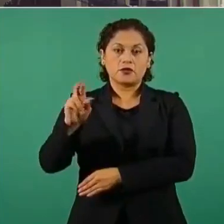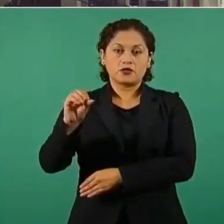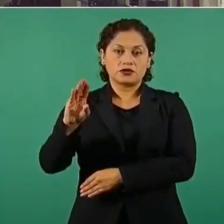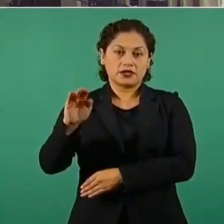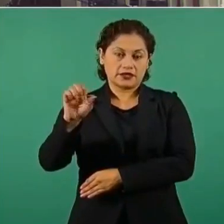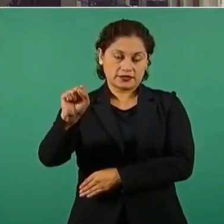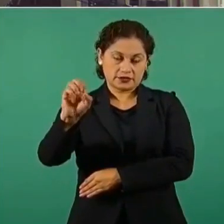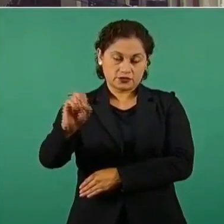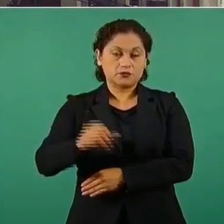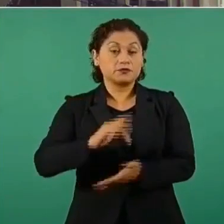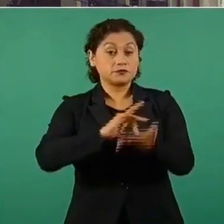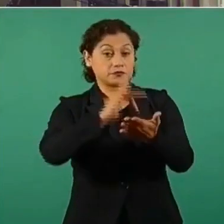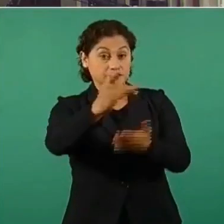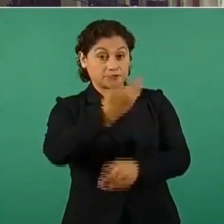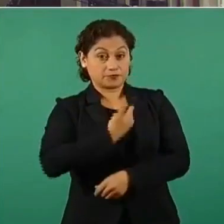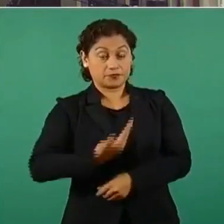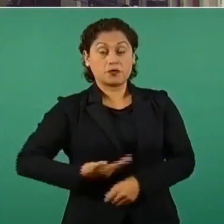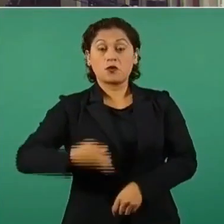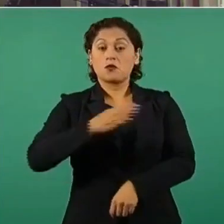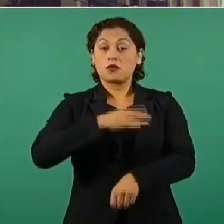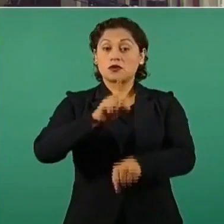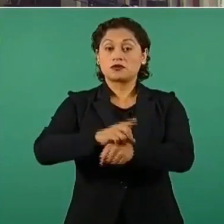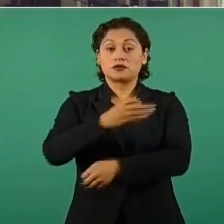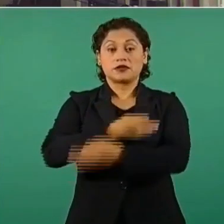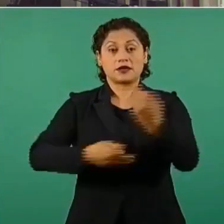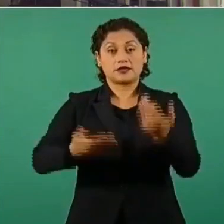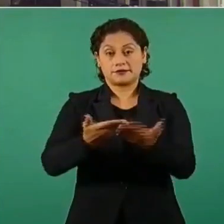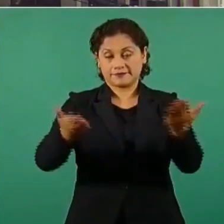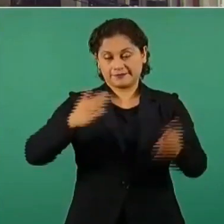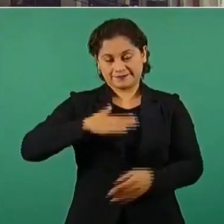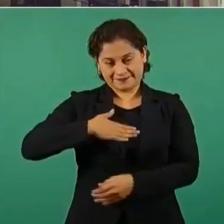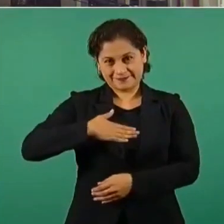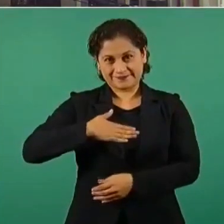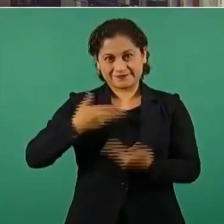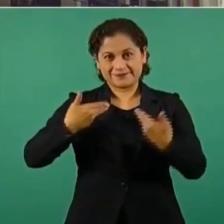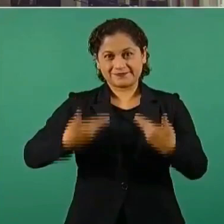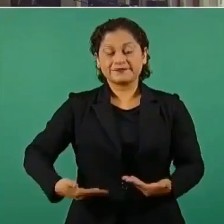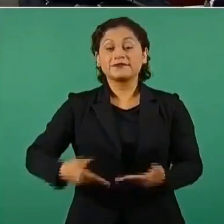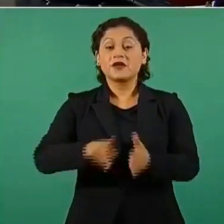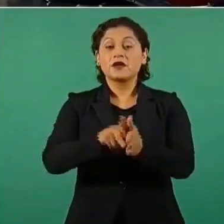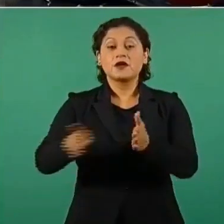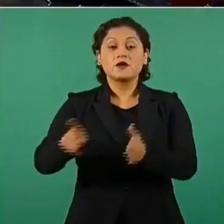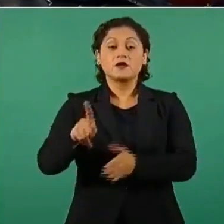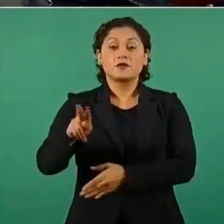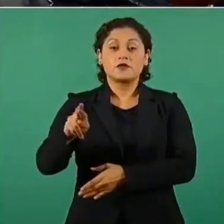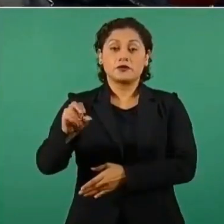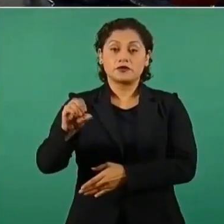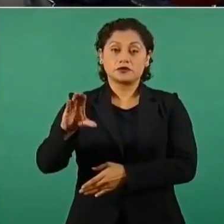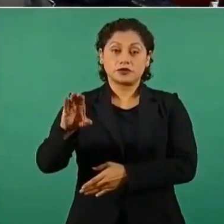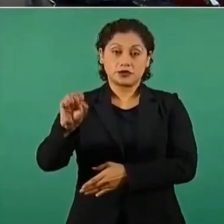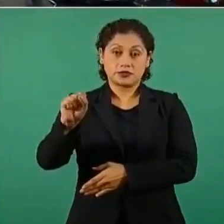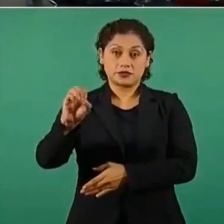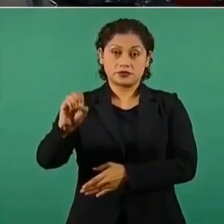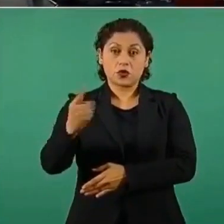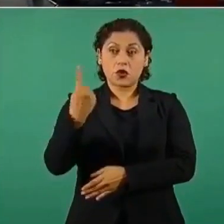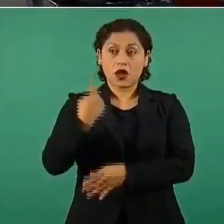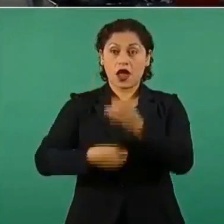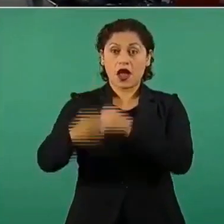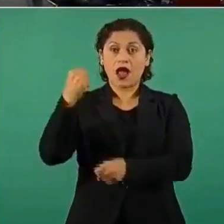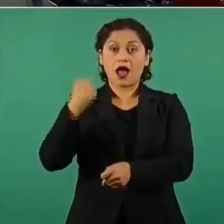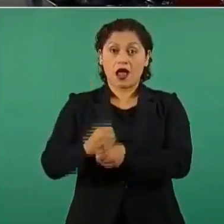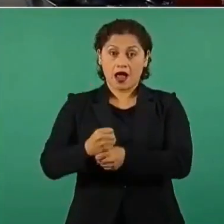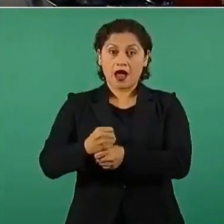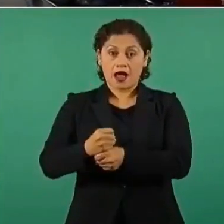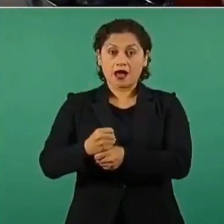Presidente, muy buenos días a todos. Ezequiel Flores Contreras, el reportero de Proceso, desplazado desde el año pasado por